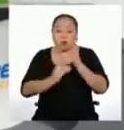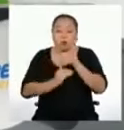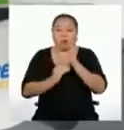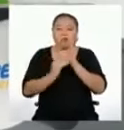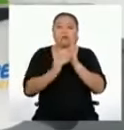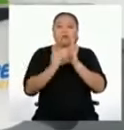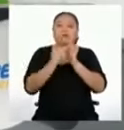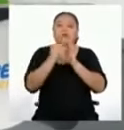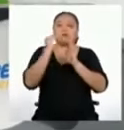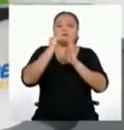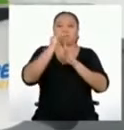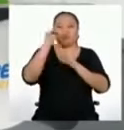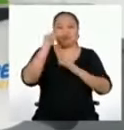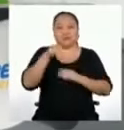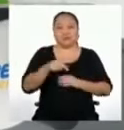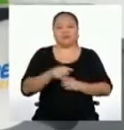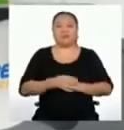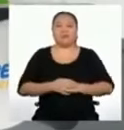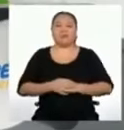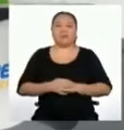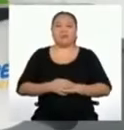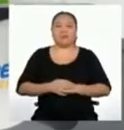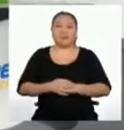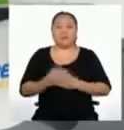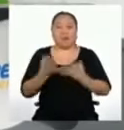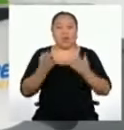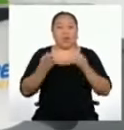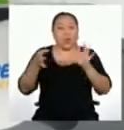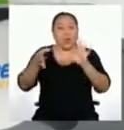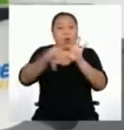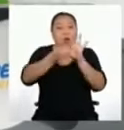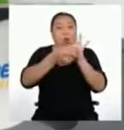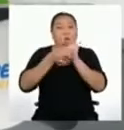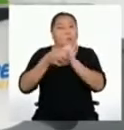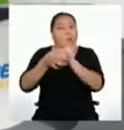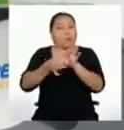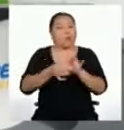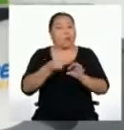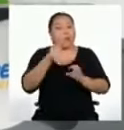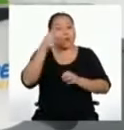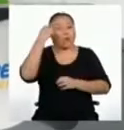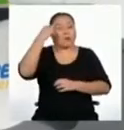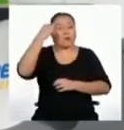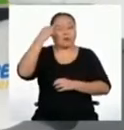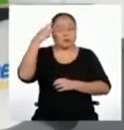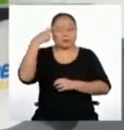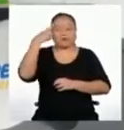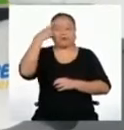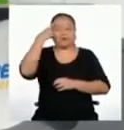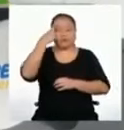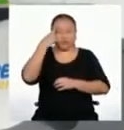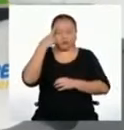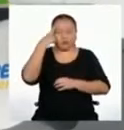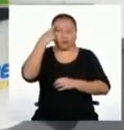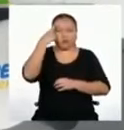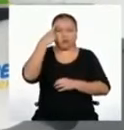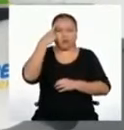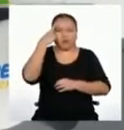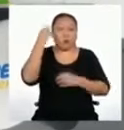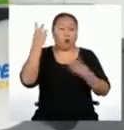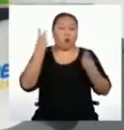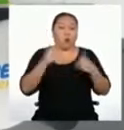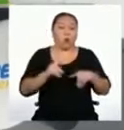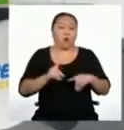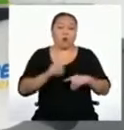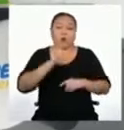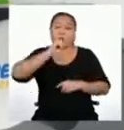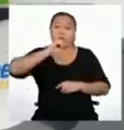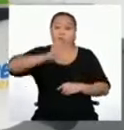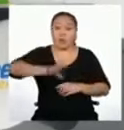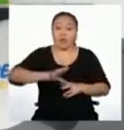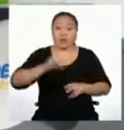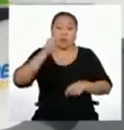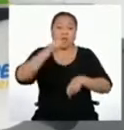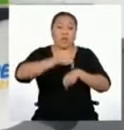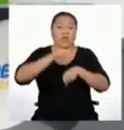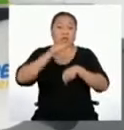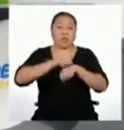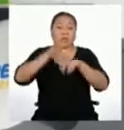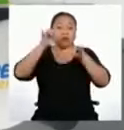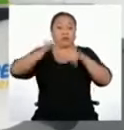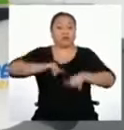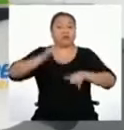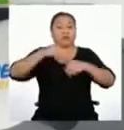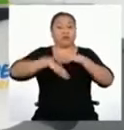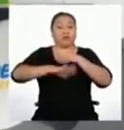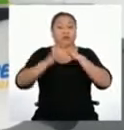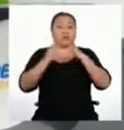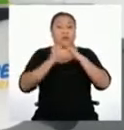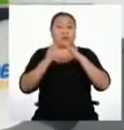desarrollo. Quiero que juntos y juntas nos pongamos a reflexionar un poco. Desde que se declaró el estado de emergencia, las peruanas